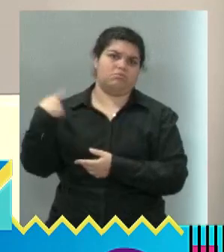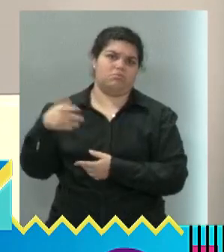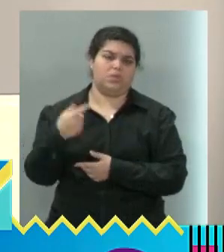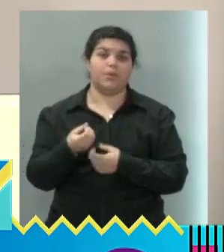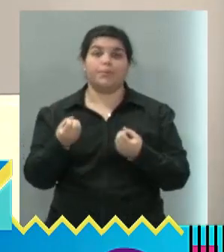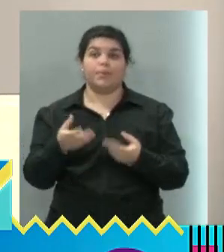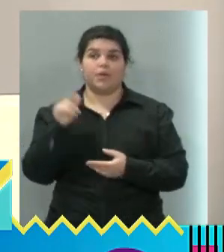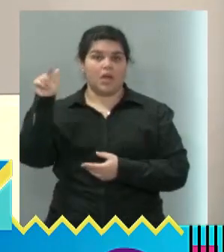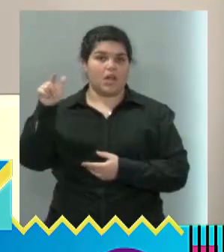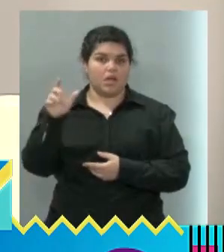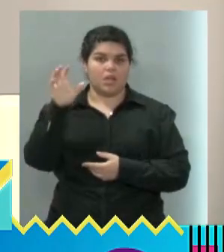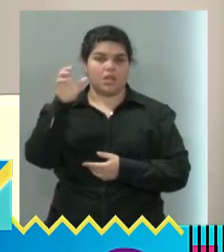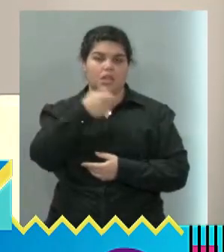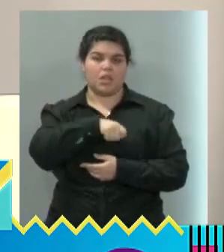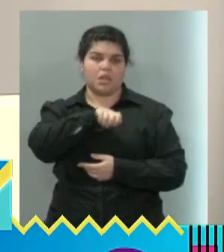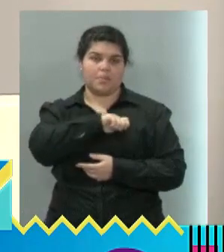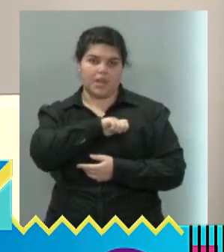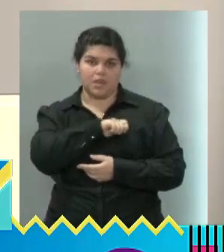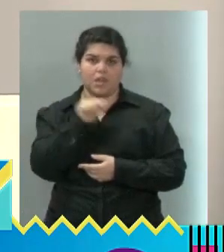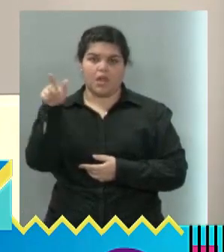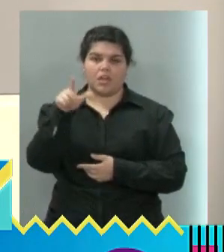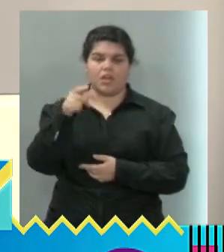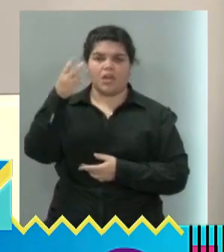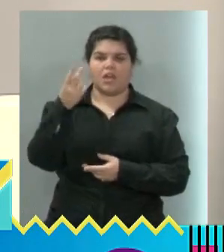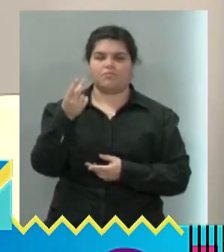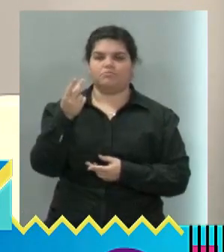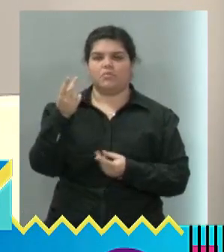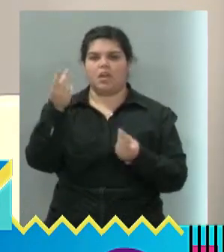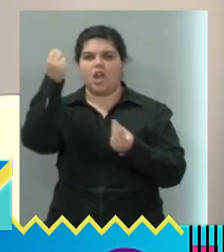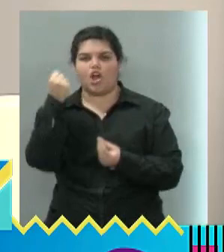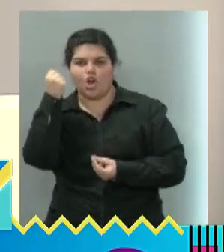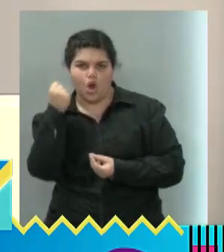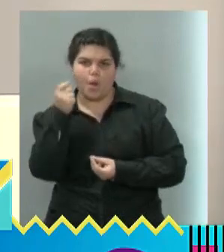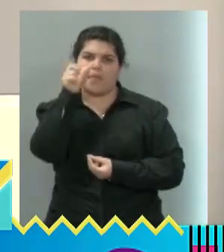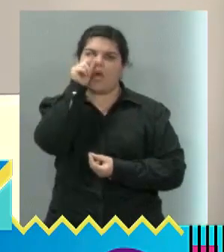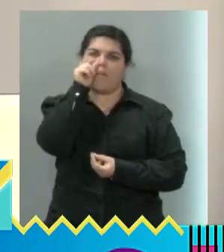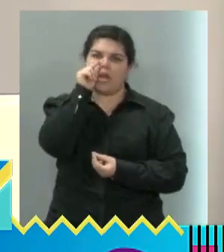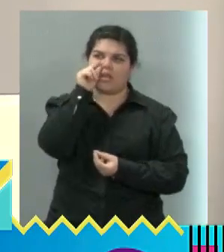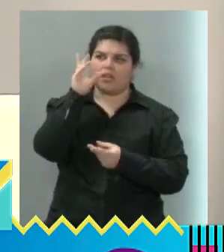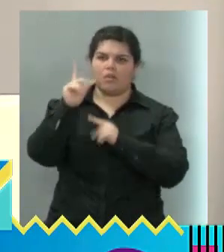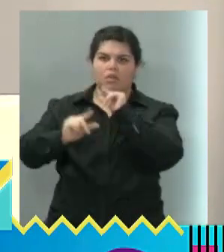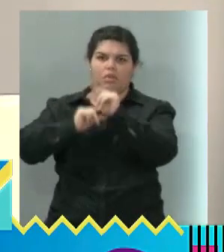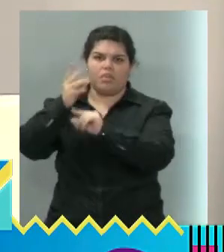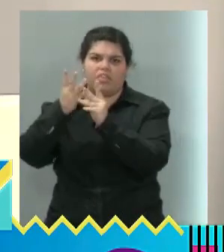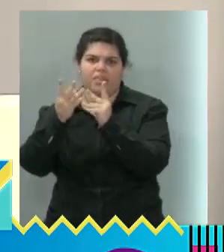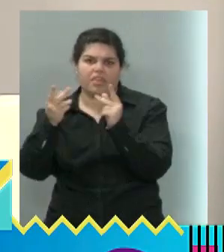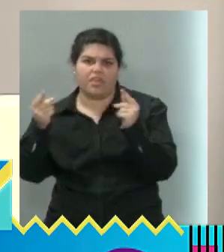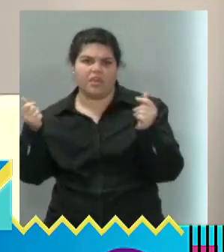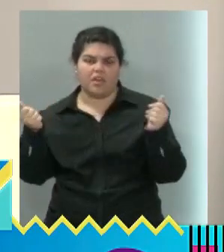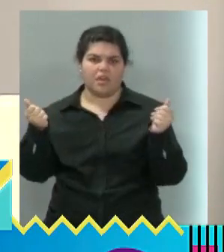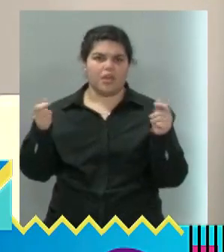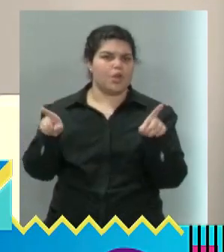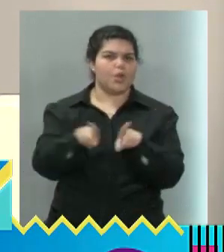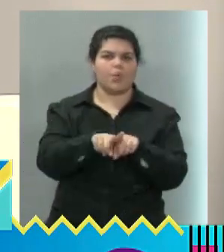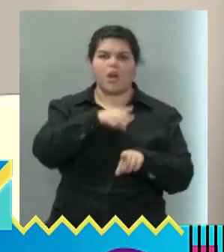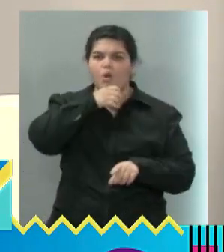desgarrando y todo su poder económico, su poder político se le diluía de las manos. Lo mismo pasó con